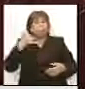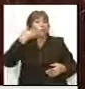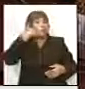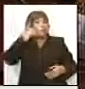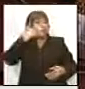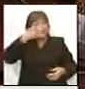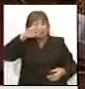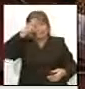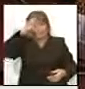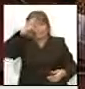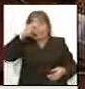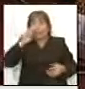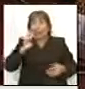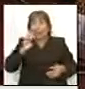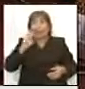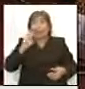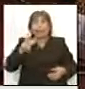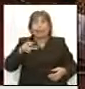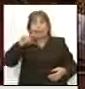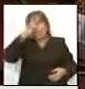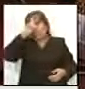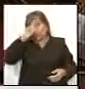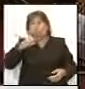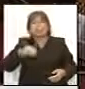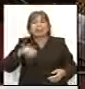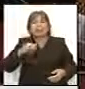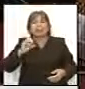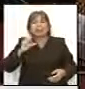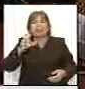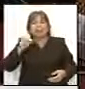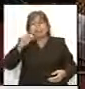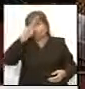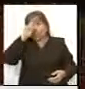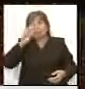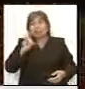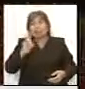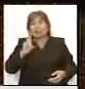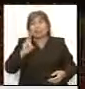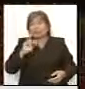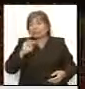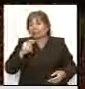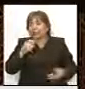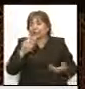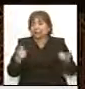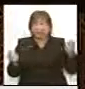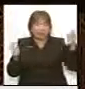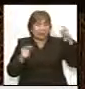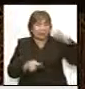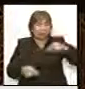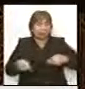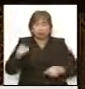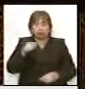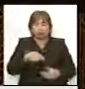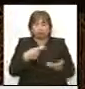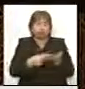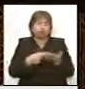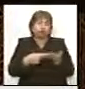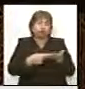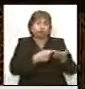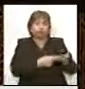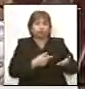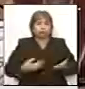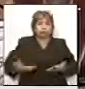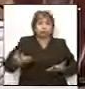Perú, Entel Perú, Claro Perú, Vitel Perú y DirecTV, que participaron de este debate y que coincidieron